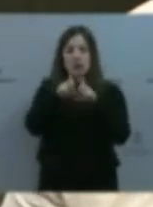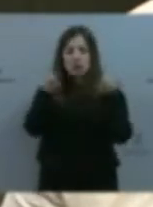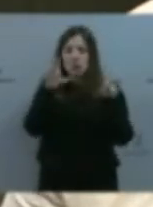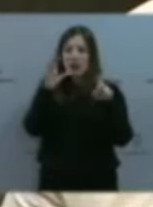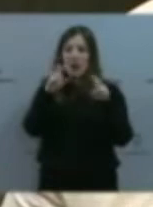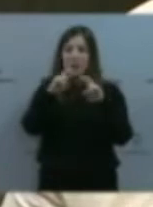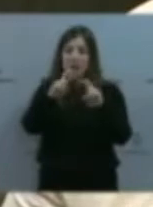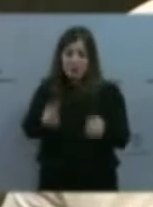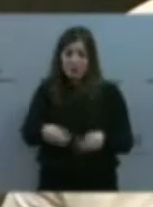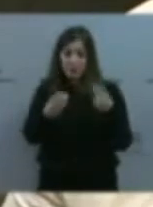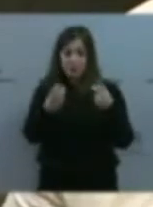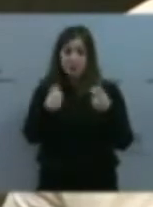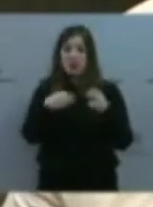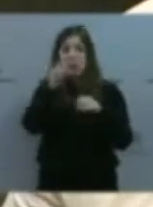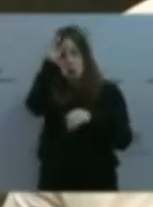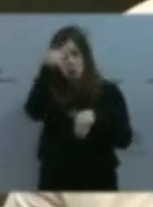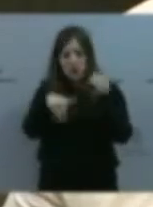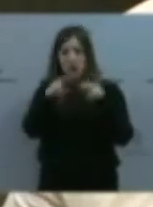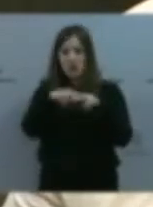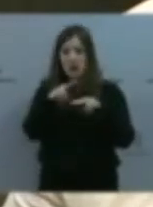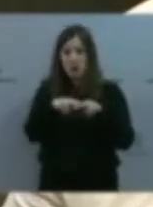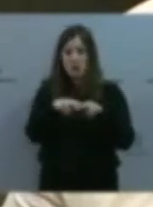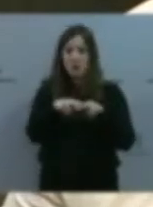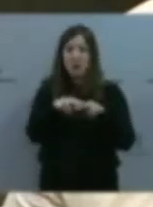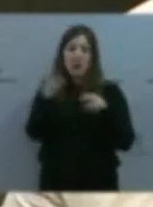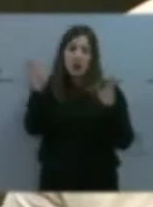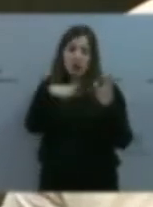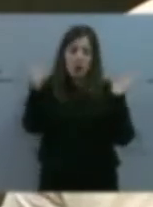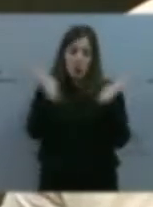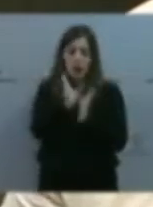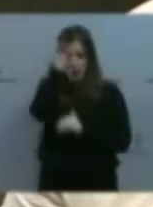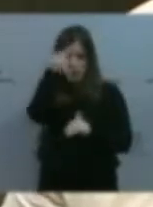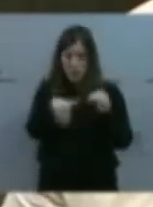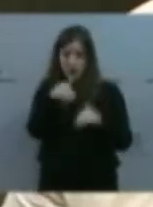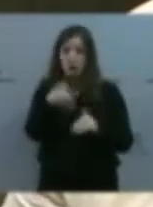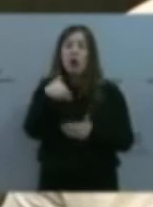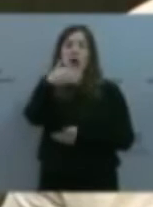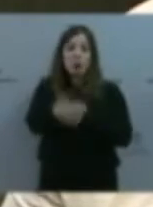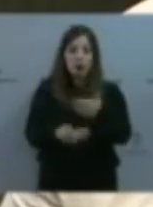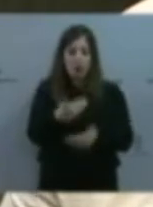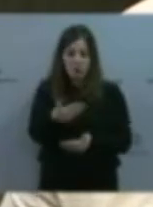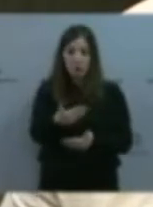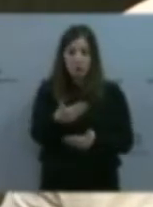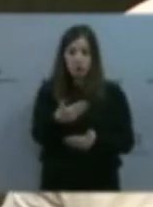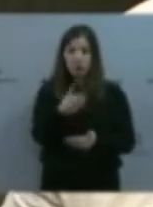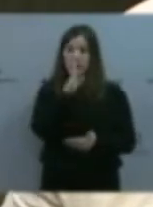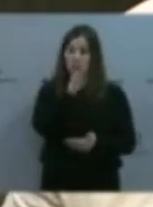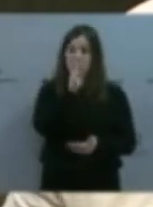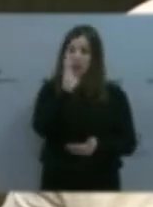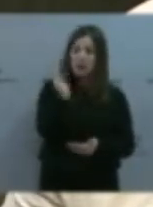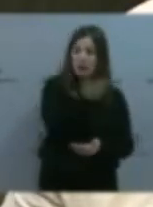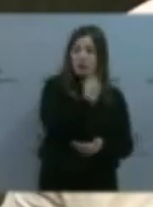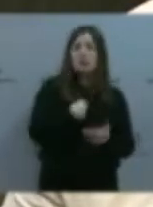Comarcas Mineras. Los procedimientos señalados, directa e indirectamente, por el informe del Tribunal de Cuentas dibujan una estructura tan